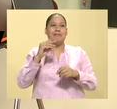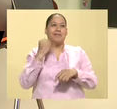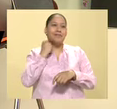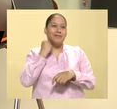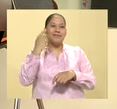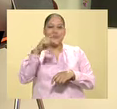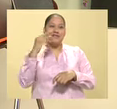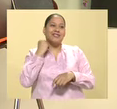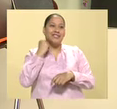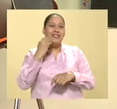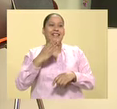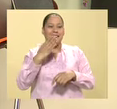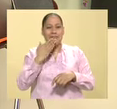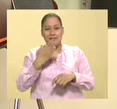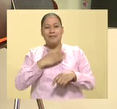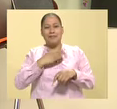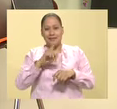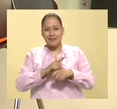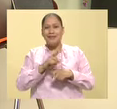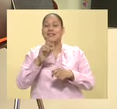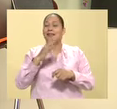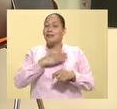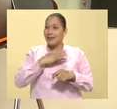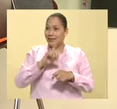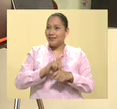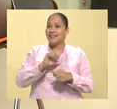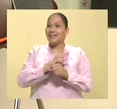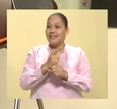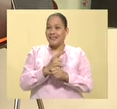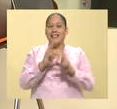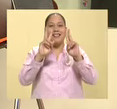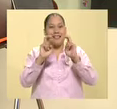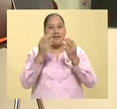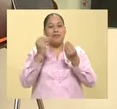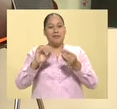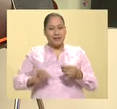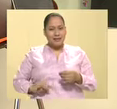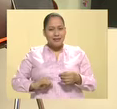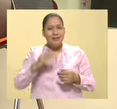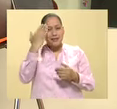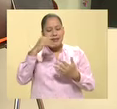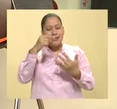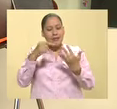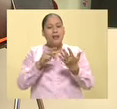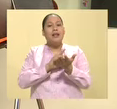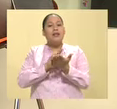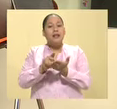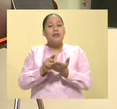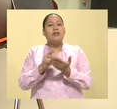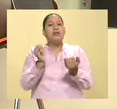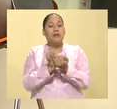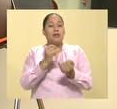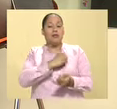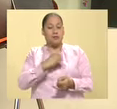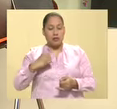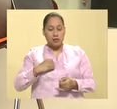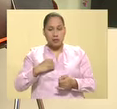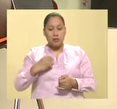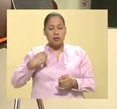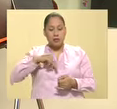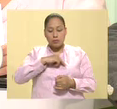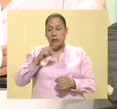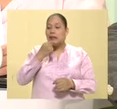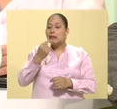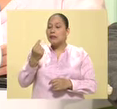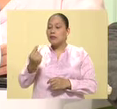abogada? Bien, buenos días. Muy buenos días, licenciada. ¿Cómo están? Hoy un tema muy Muy interesante para saber cuáles son los derechos y obligaciones que tenemos para